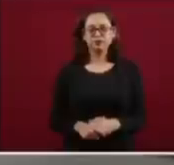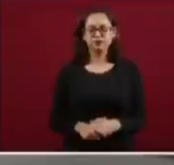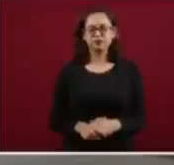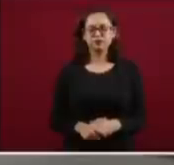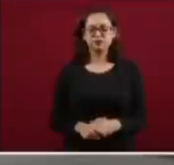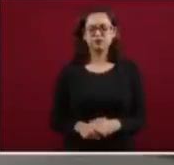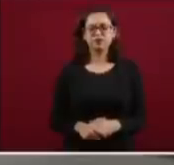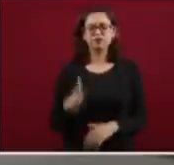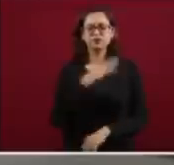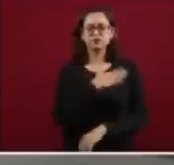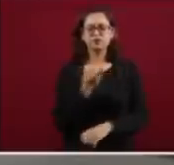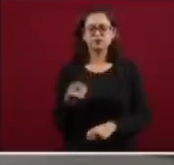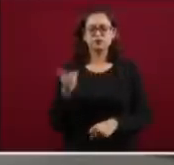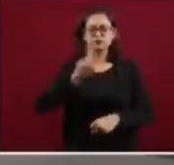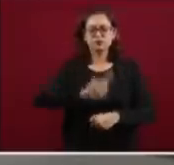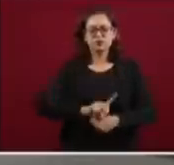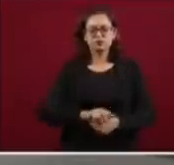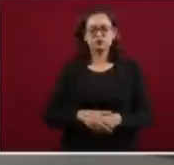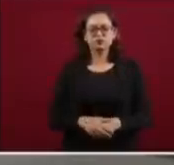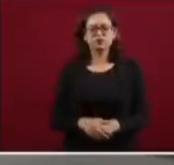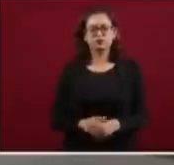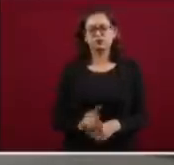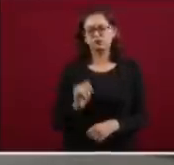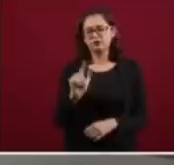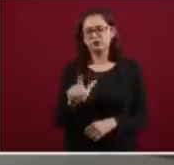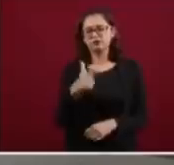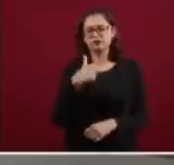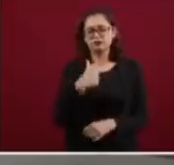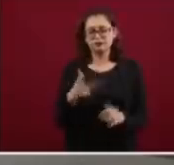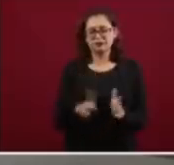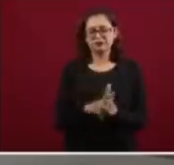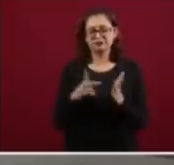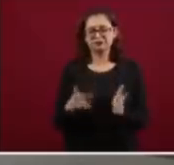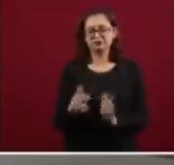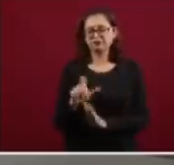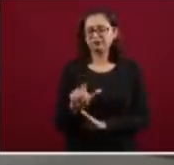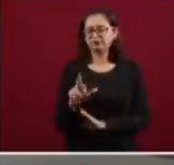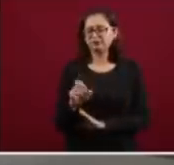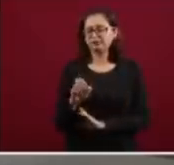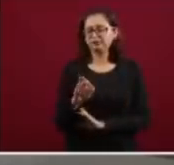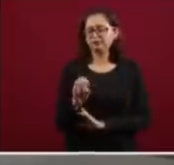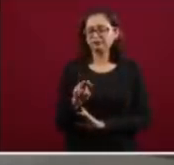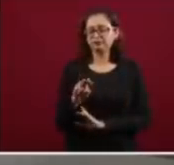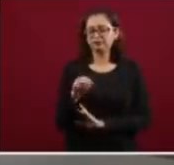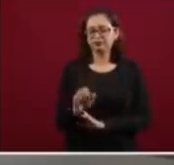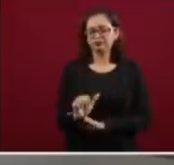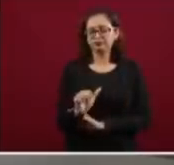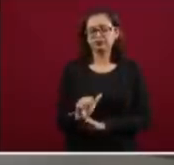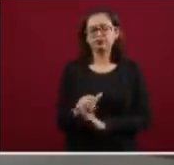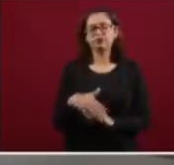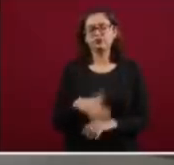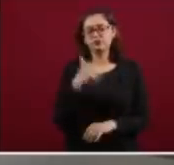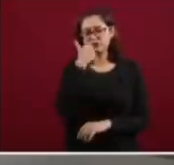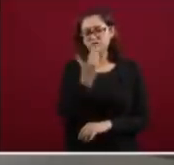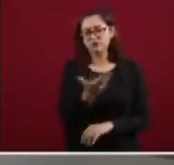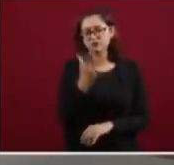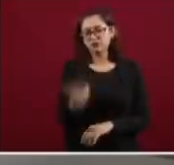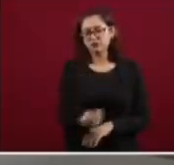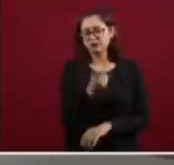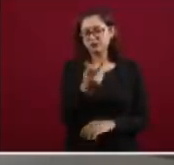que está presente con los días se dio y racing de periódico reforma el x se va a preguntar por una investigación que publicamos hoy